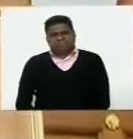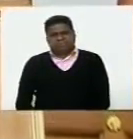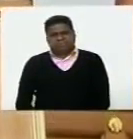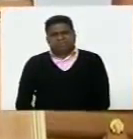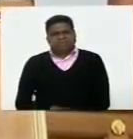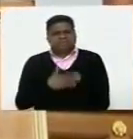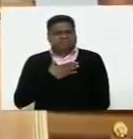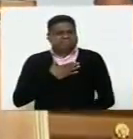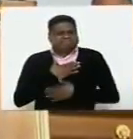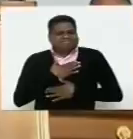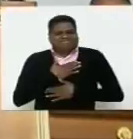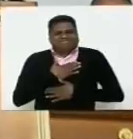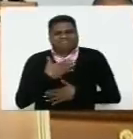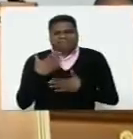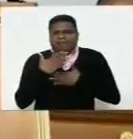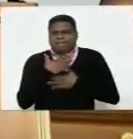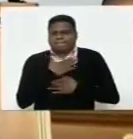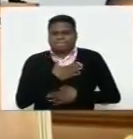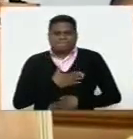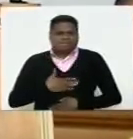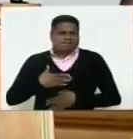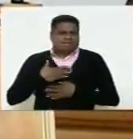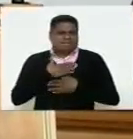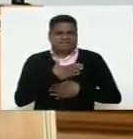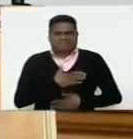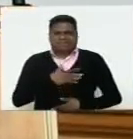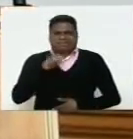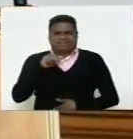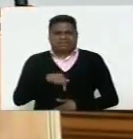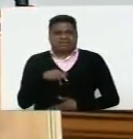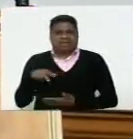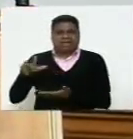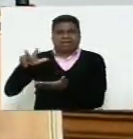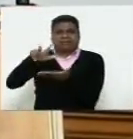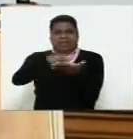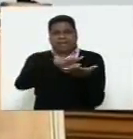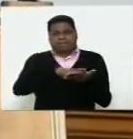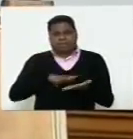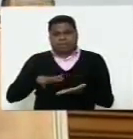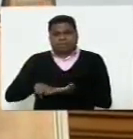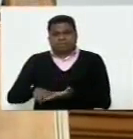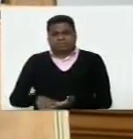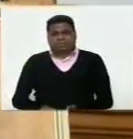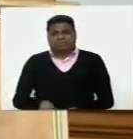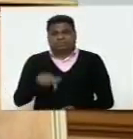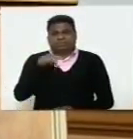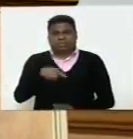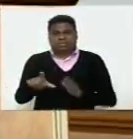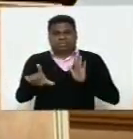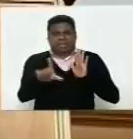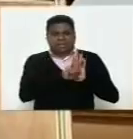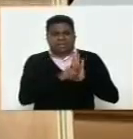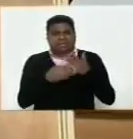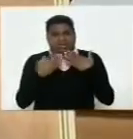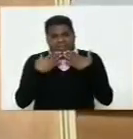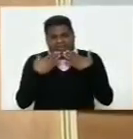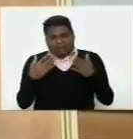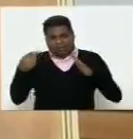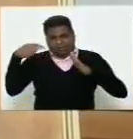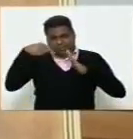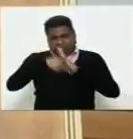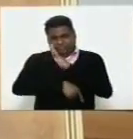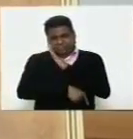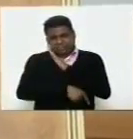privilegio para mí poder estar en la aprobación de esta ley. Agradezco